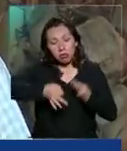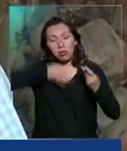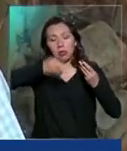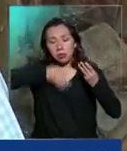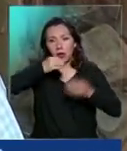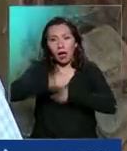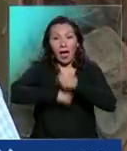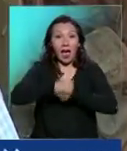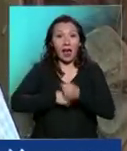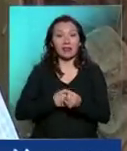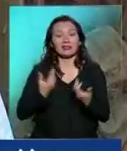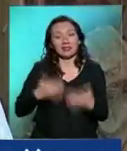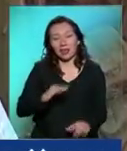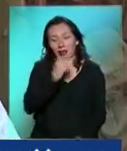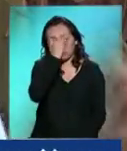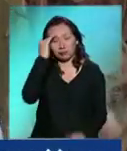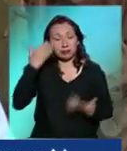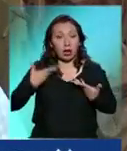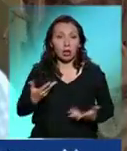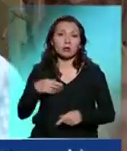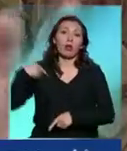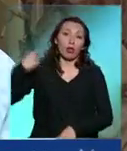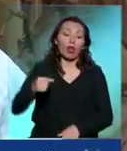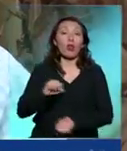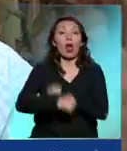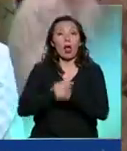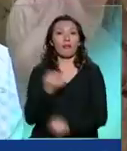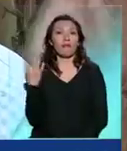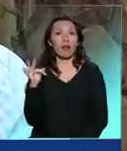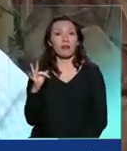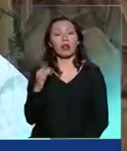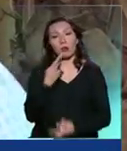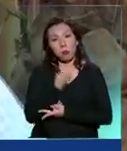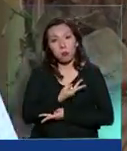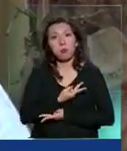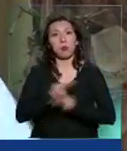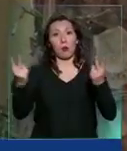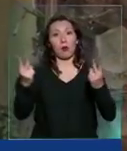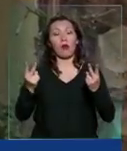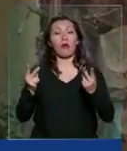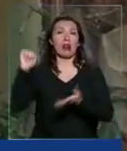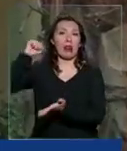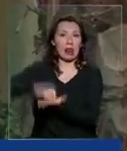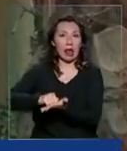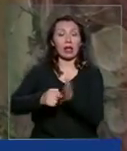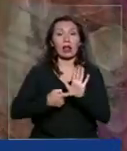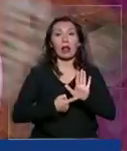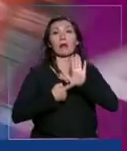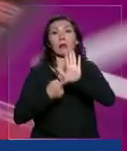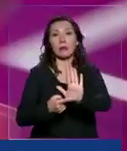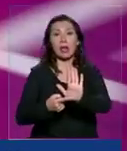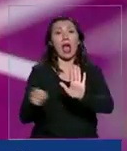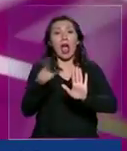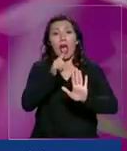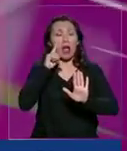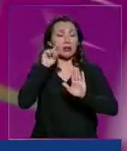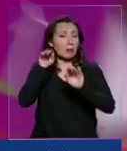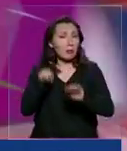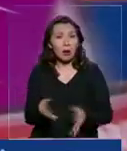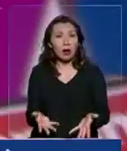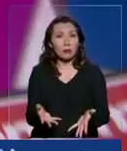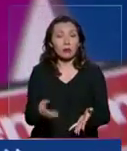años, yo ya estoy cansado, todos los años en febrero saco, ¿no?, el reclamo de que esto es así.